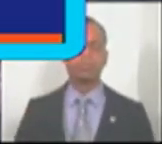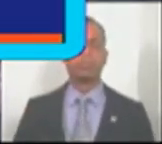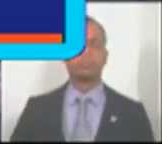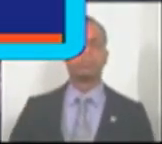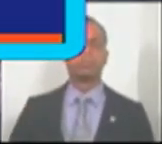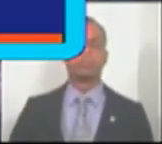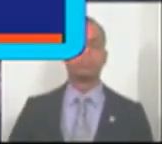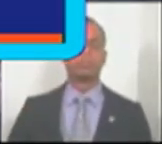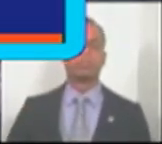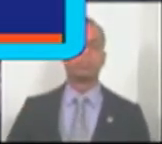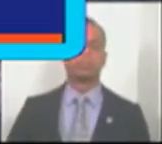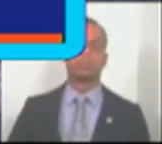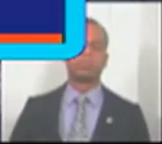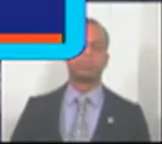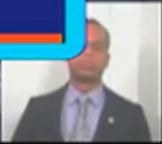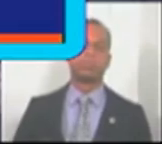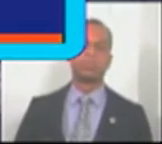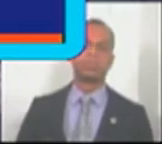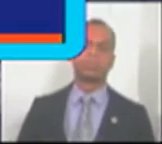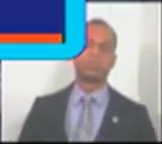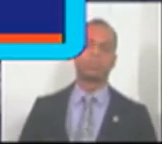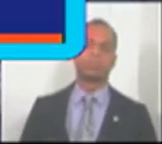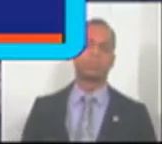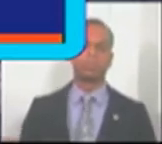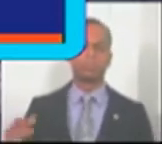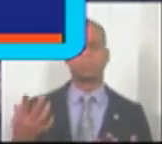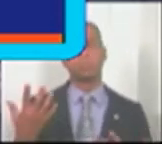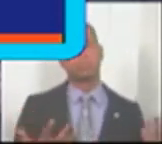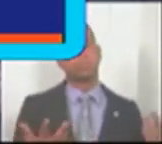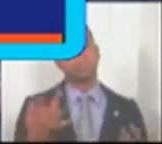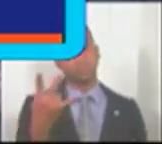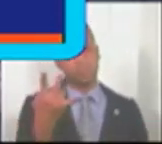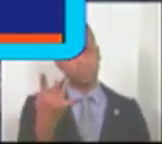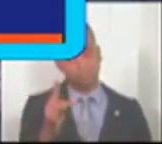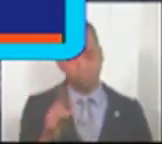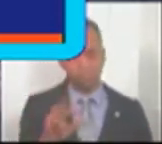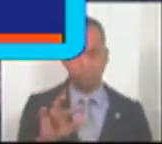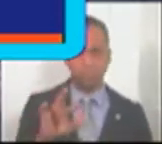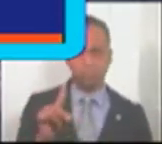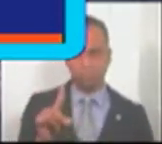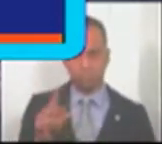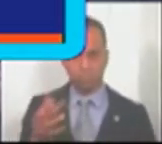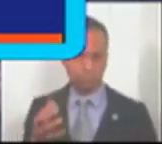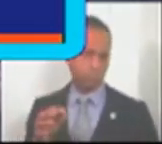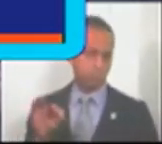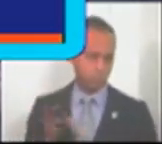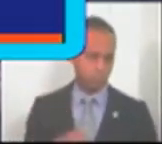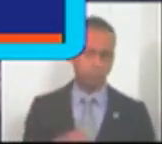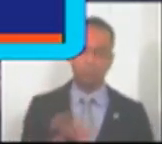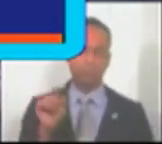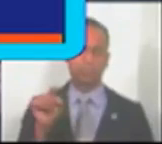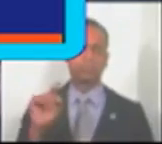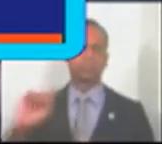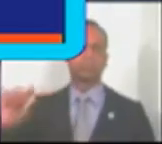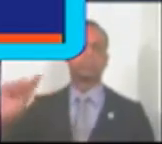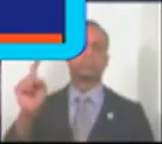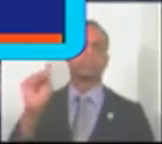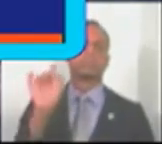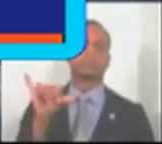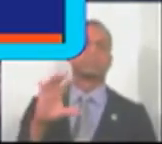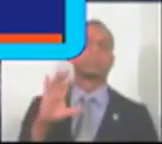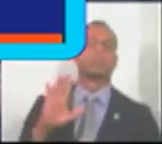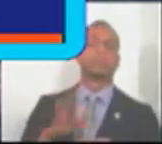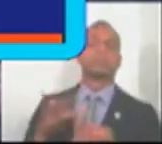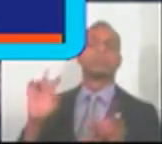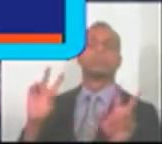No porque no hubiera querido votar a partir de los 18, de los 21, sino porque en aquella llamada